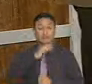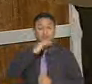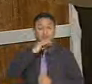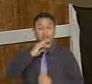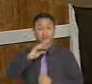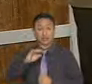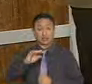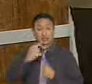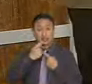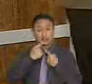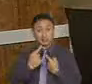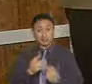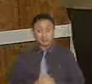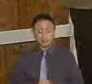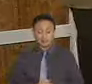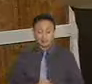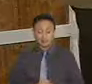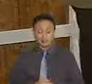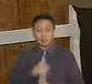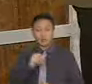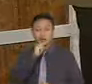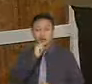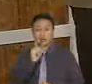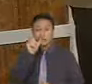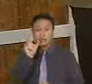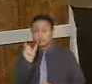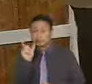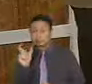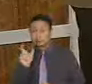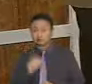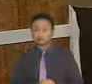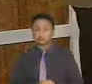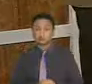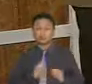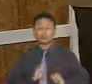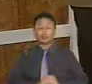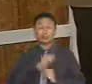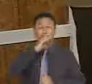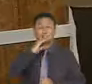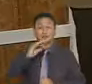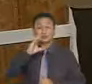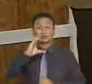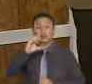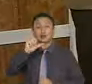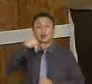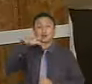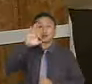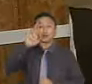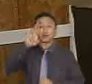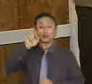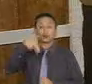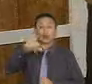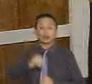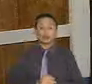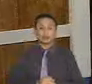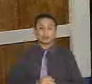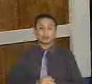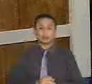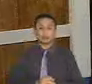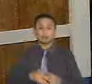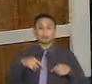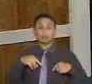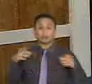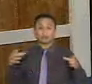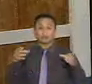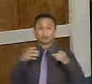leyenda cuenta la leyenda que falta una piedrita ahí la leyenda de Cancún en este